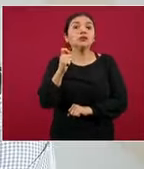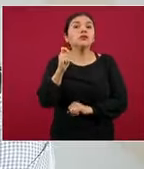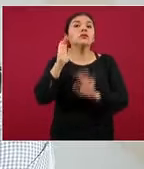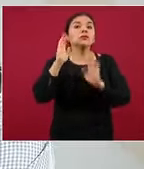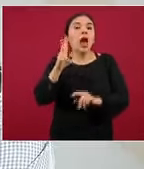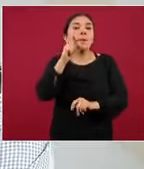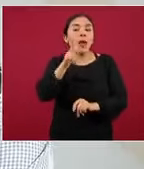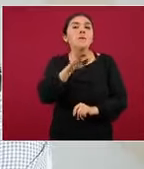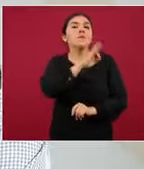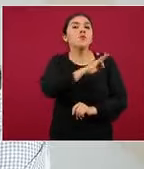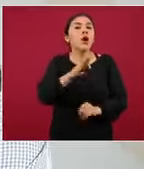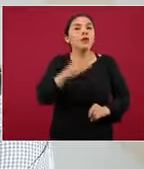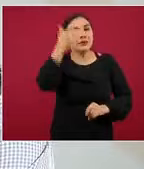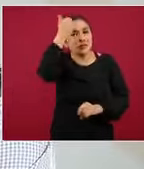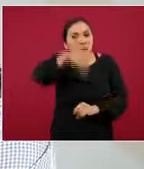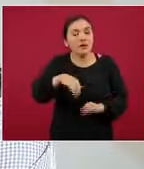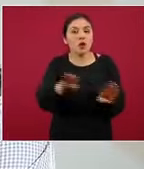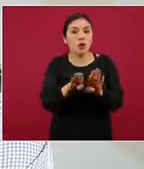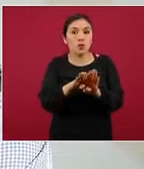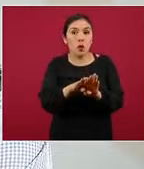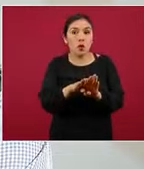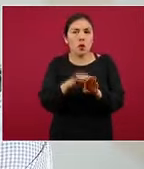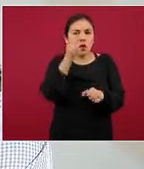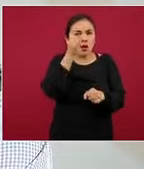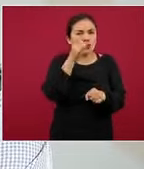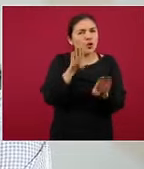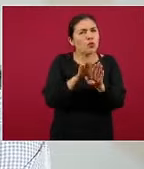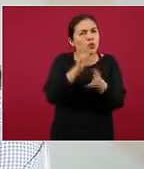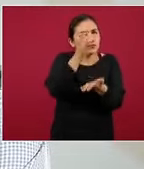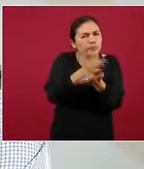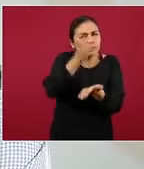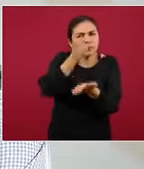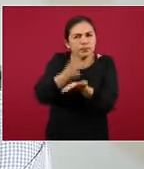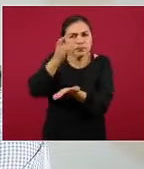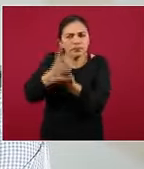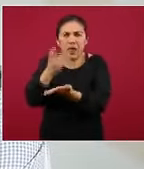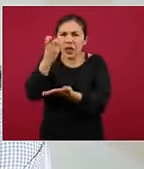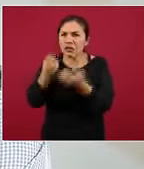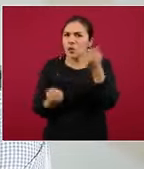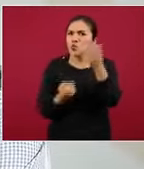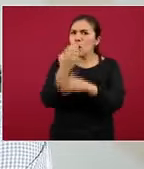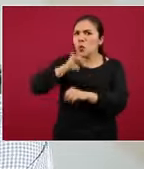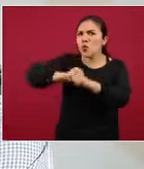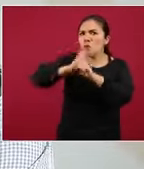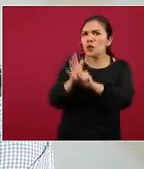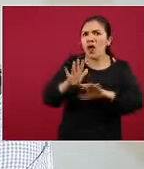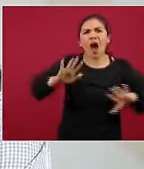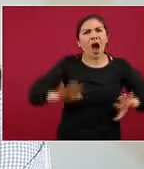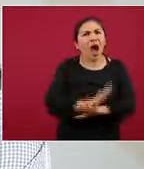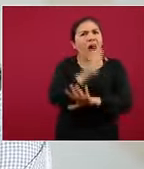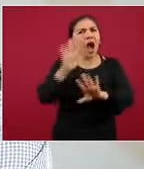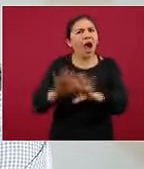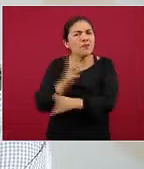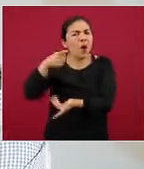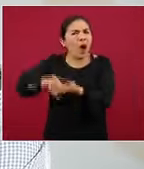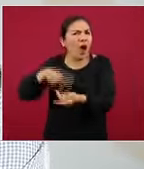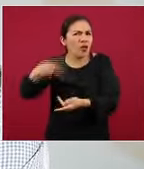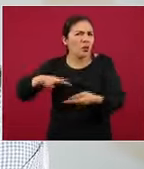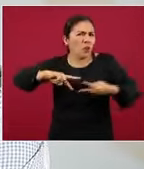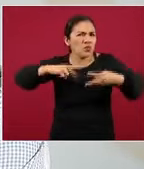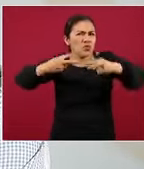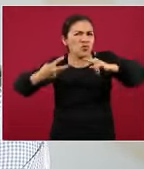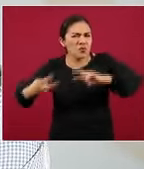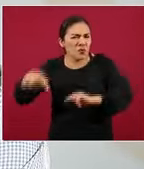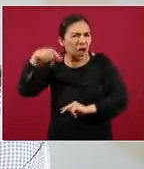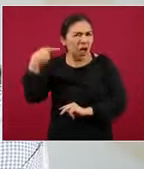ha permitido que, junto con la identificación de esta variante y las mutaciones que se han identificado